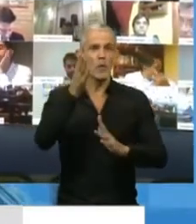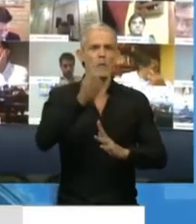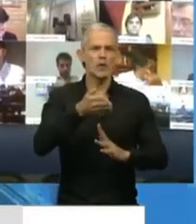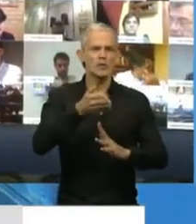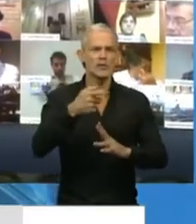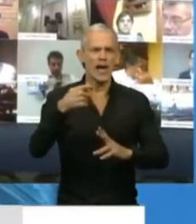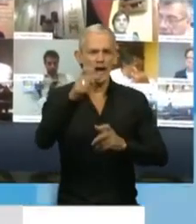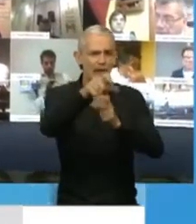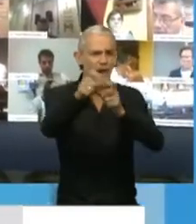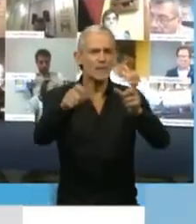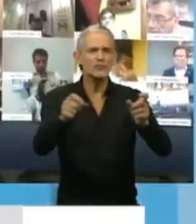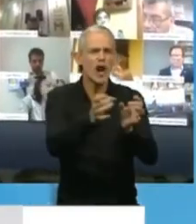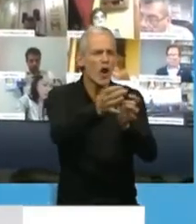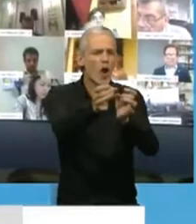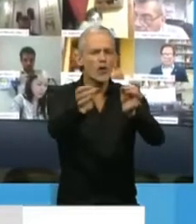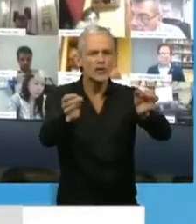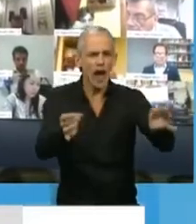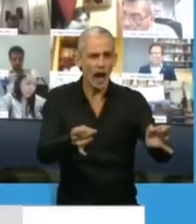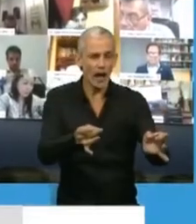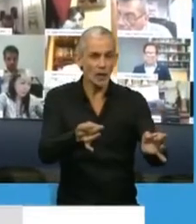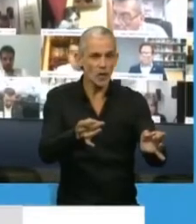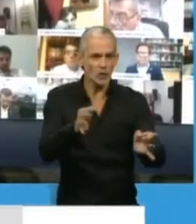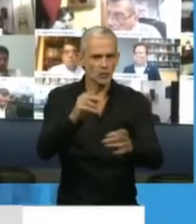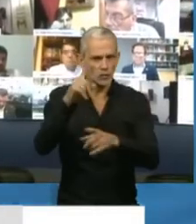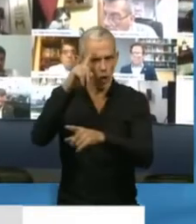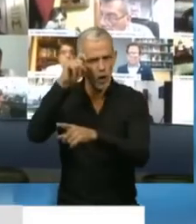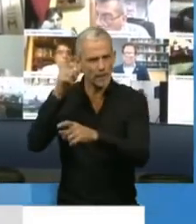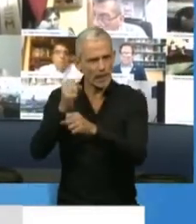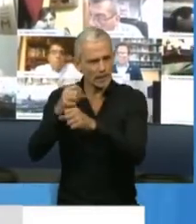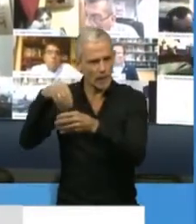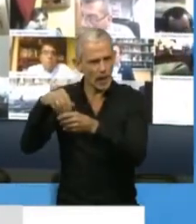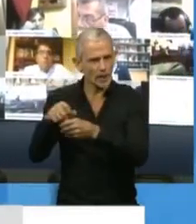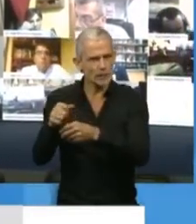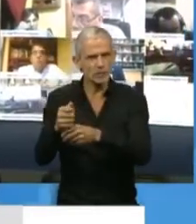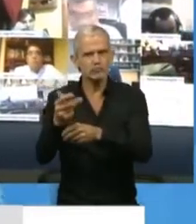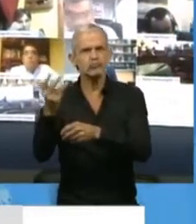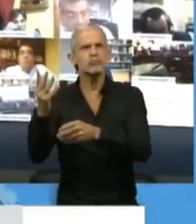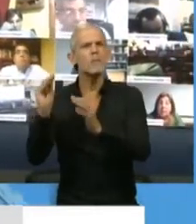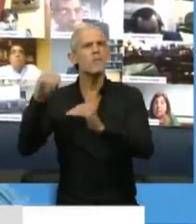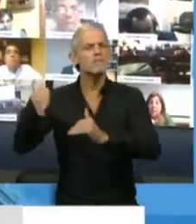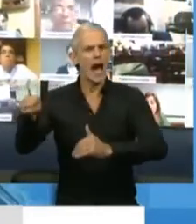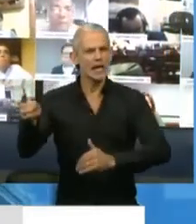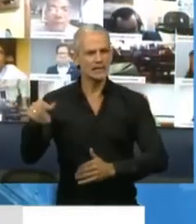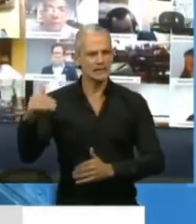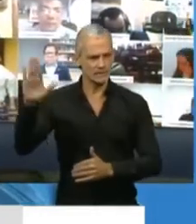porcentajes de los contagios y las muertes que se daban en otros sectores.